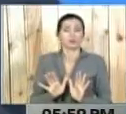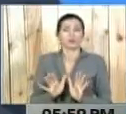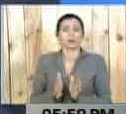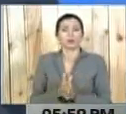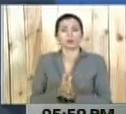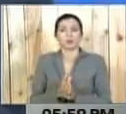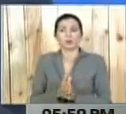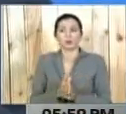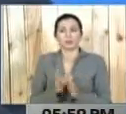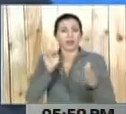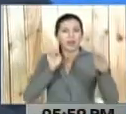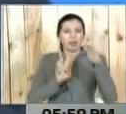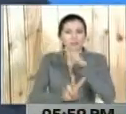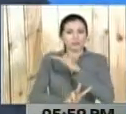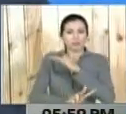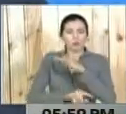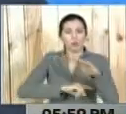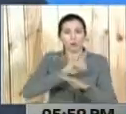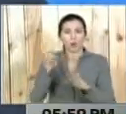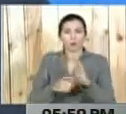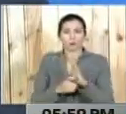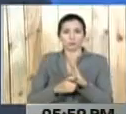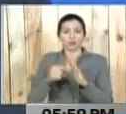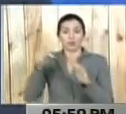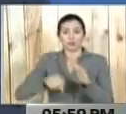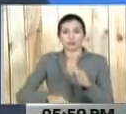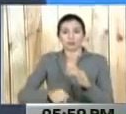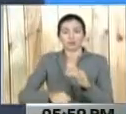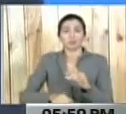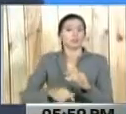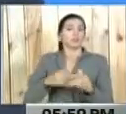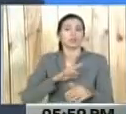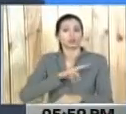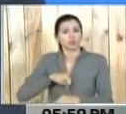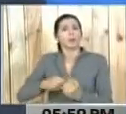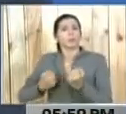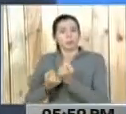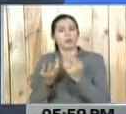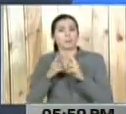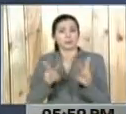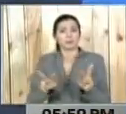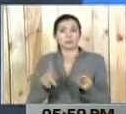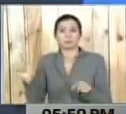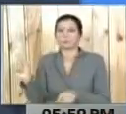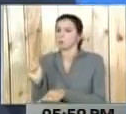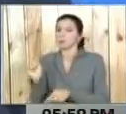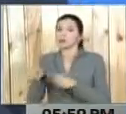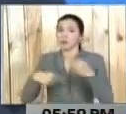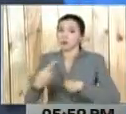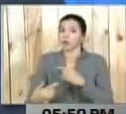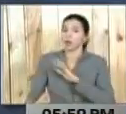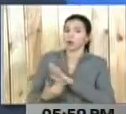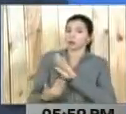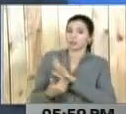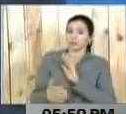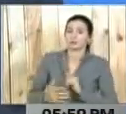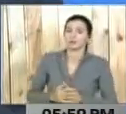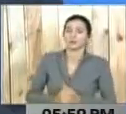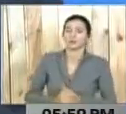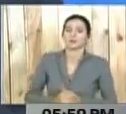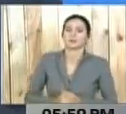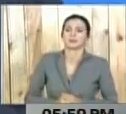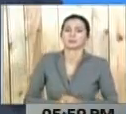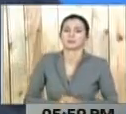y contra la cosmovisión que abandera la diplomacia de paz y que abanderamos los bolivarianos y los venezolanos. Bueno, nosotros vemos